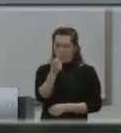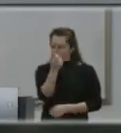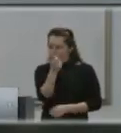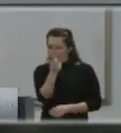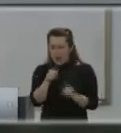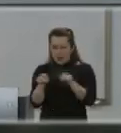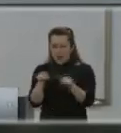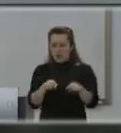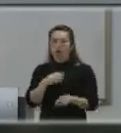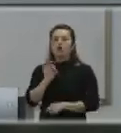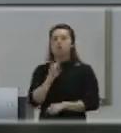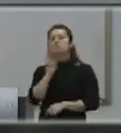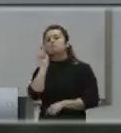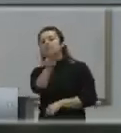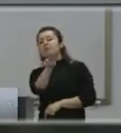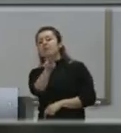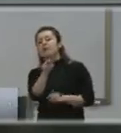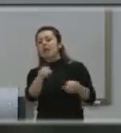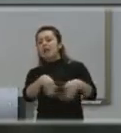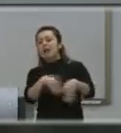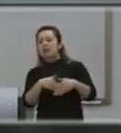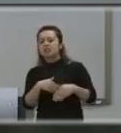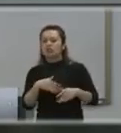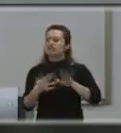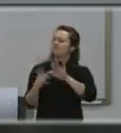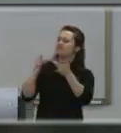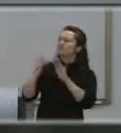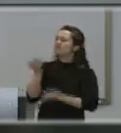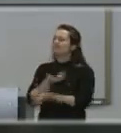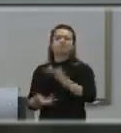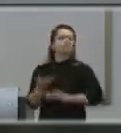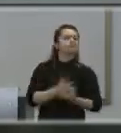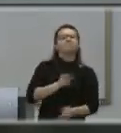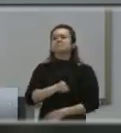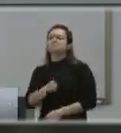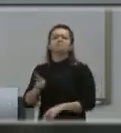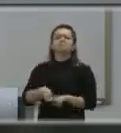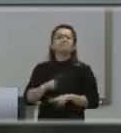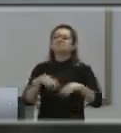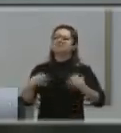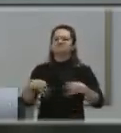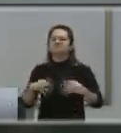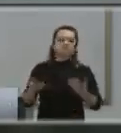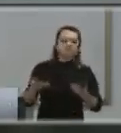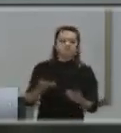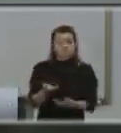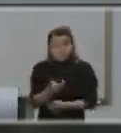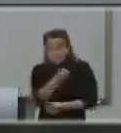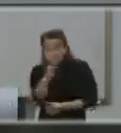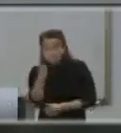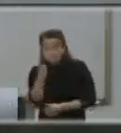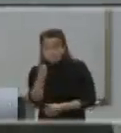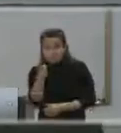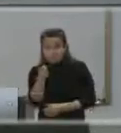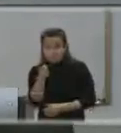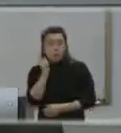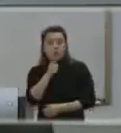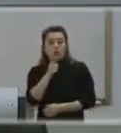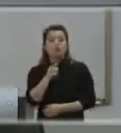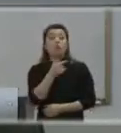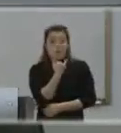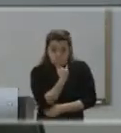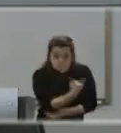personas vemos en la calle interactuando en la vida cotidiana personas con discapacidad? Y no es porque no existan, es porque ha